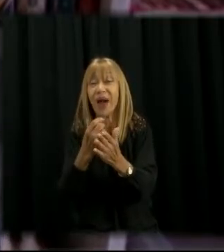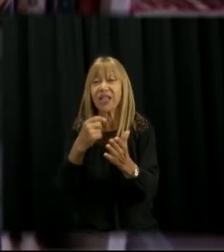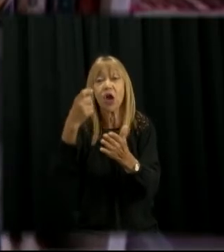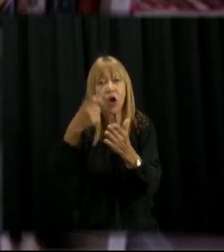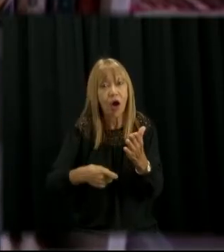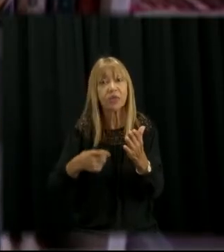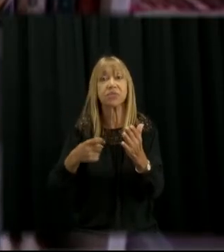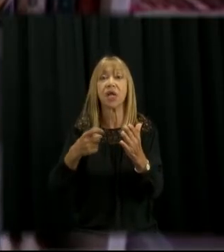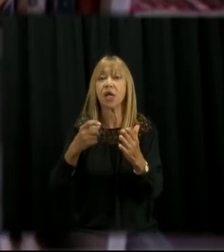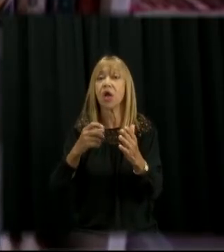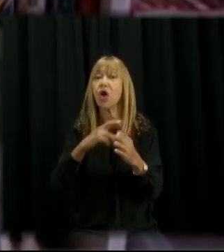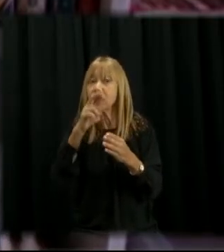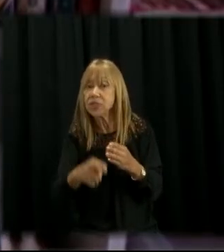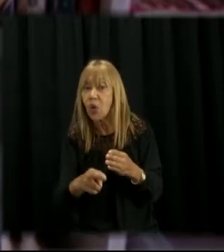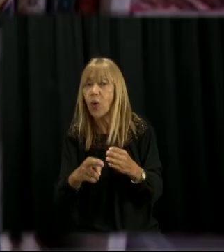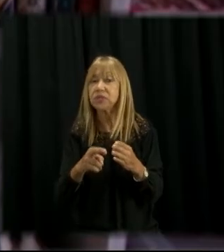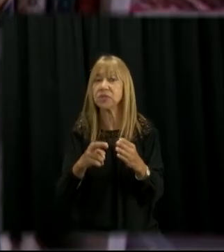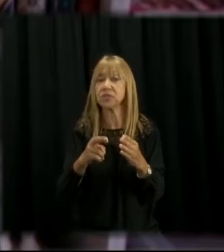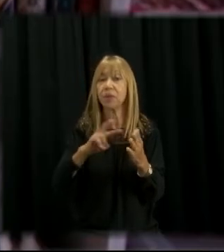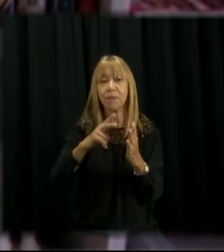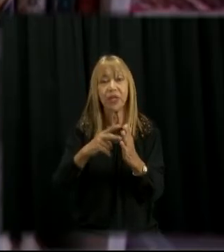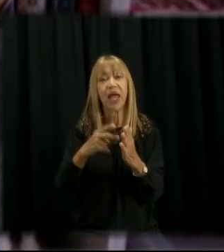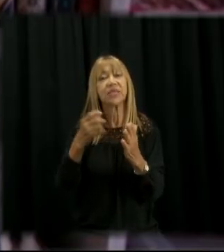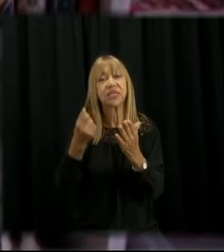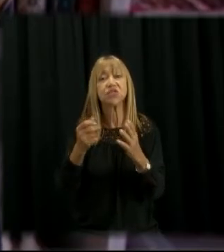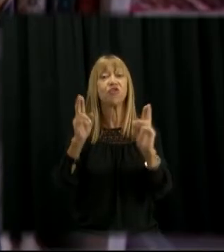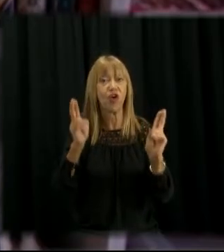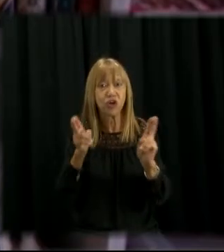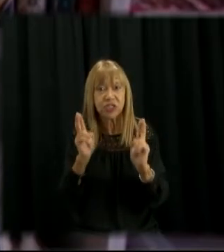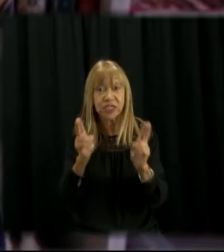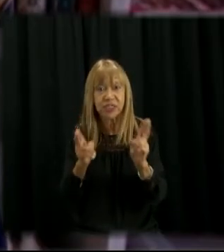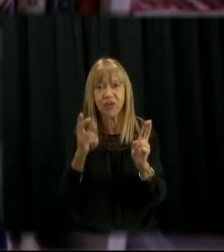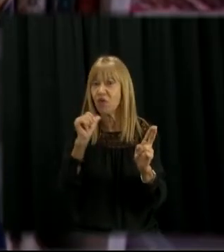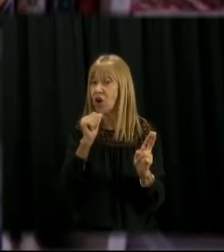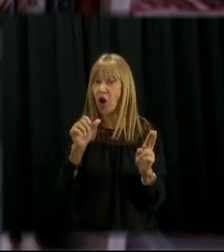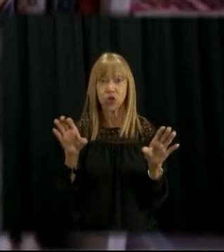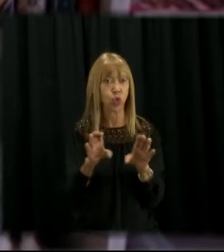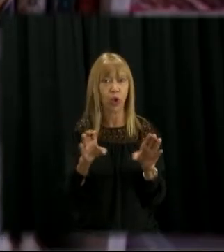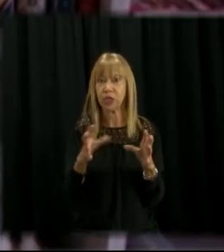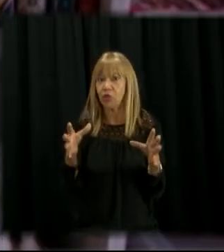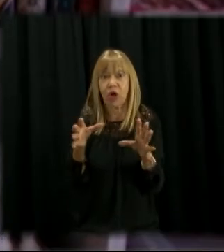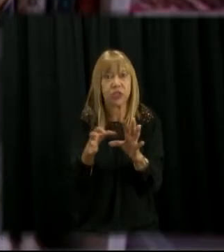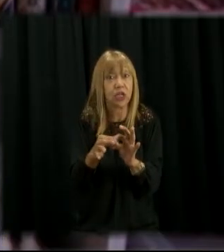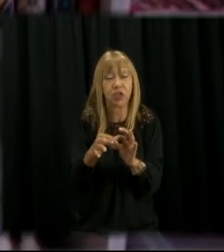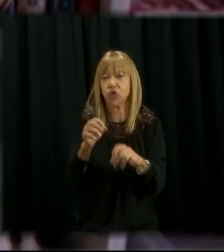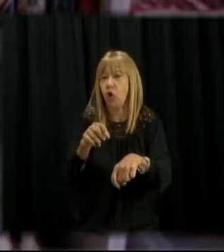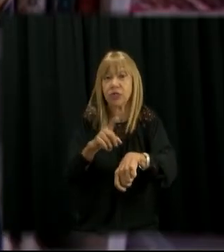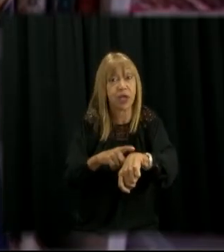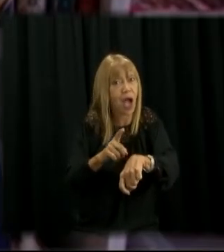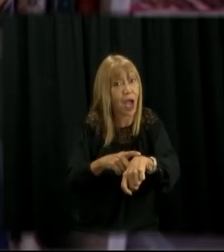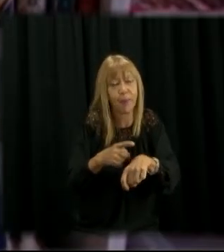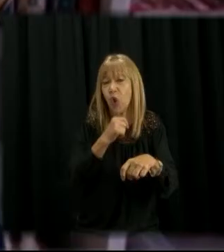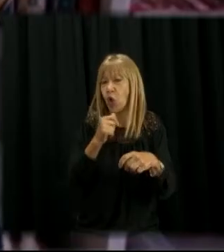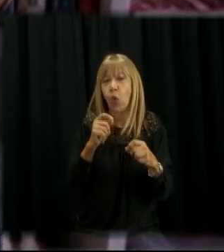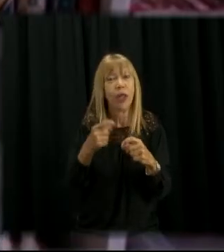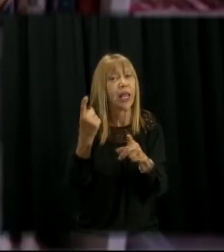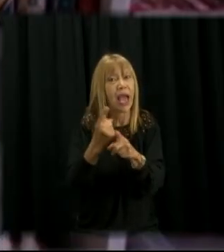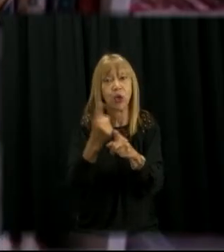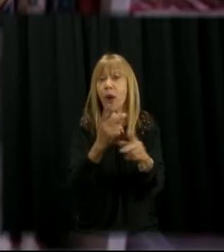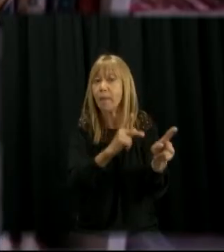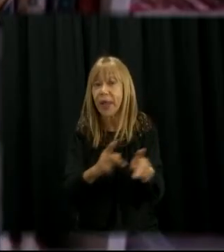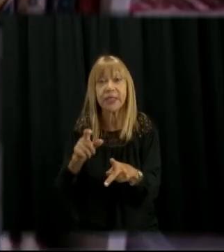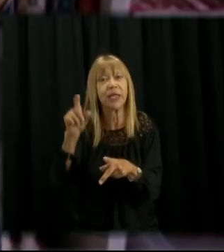firmas de los costos y consecuencias, quiere decir sentido de urgencia por no hacer las reconciliaciones a tiempo, por